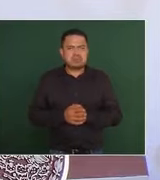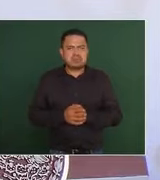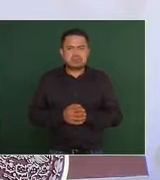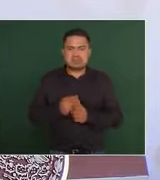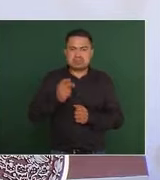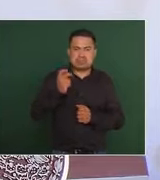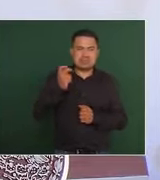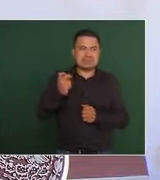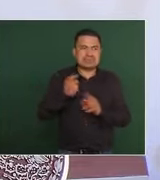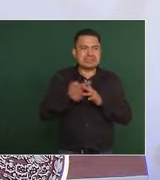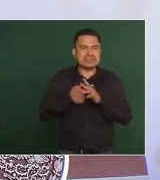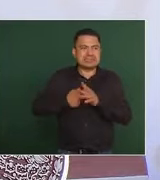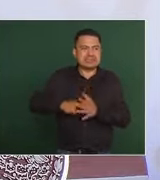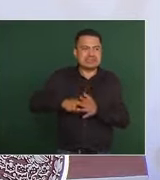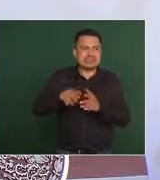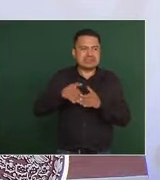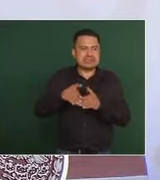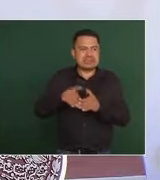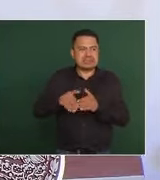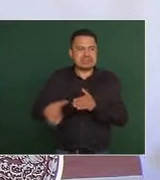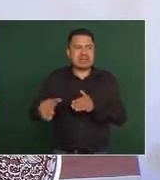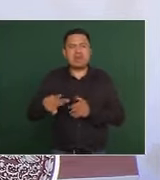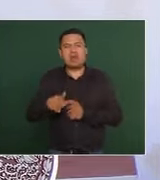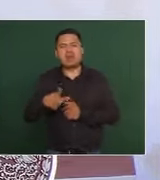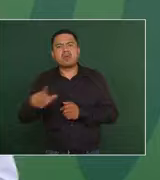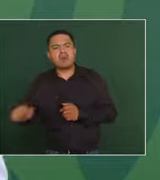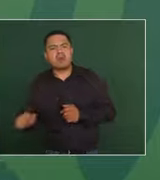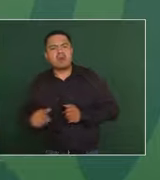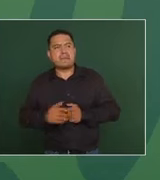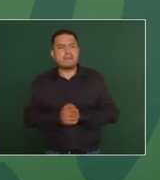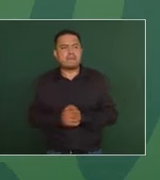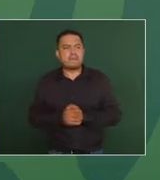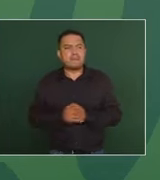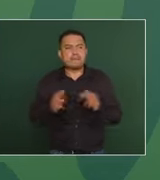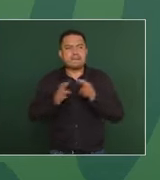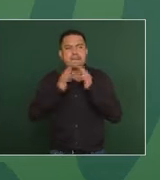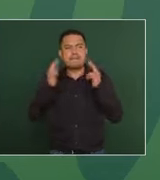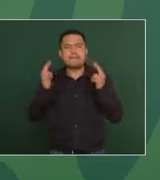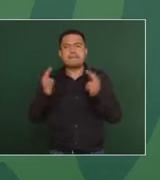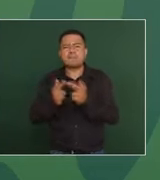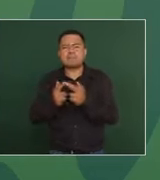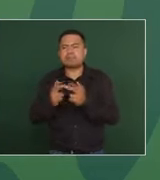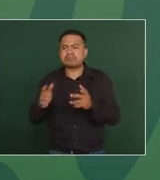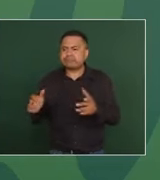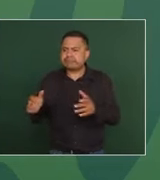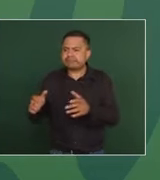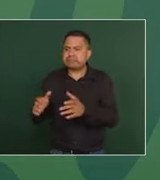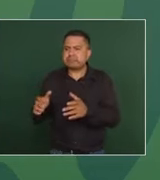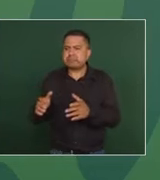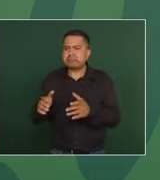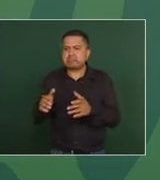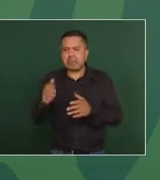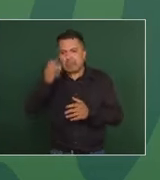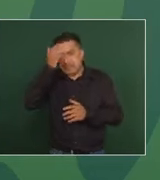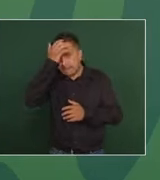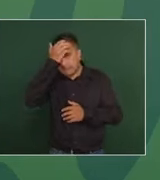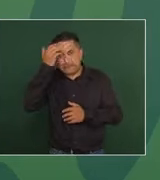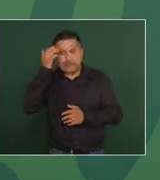desde el inicio. Luego se reúnen con Peña